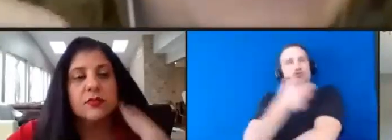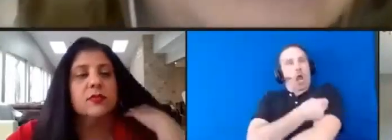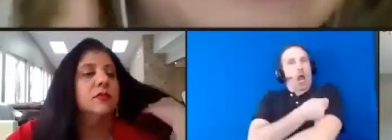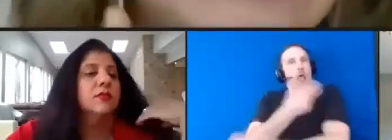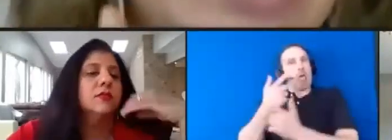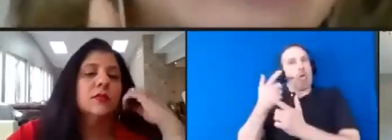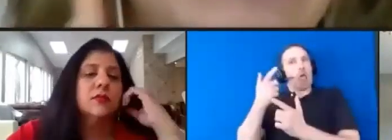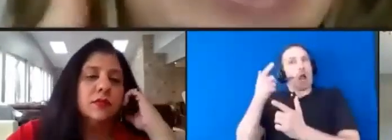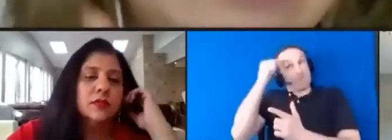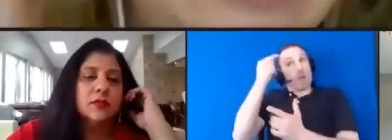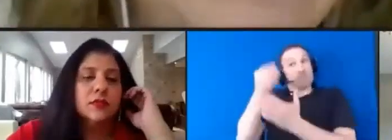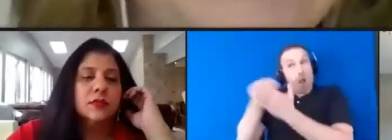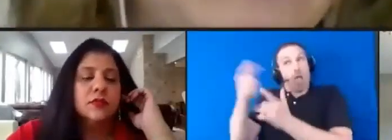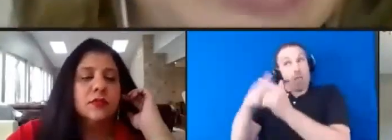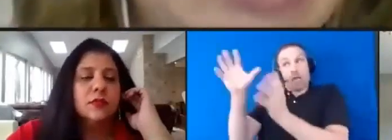cunningham